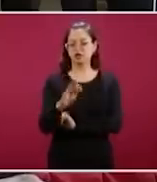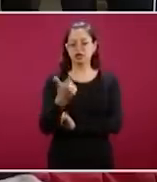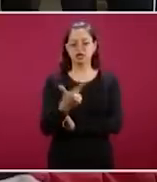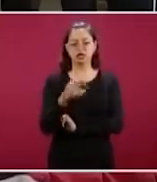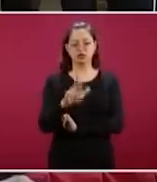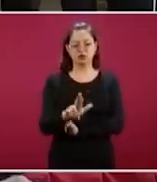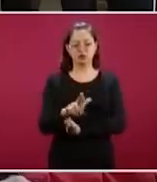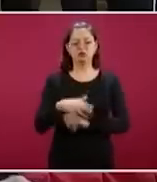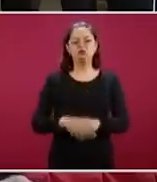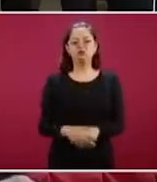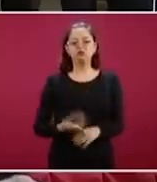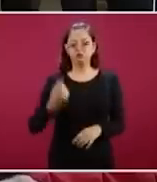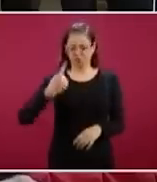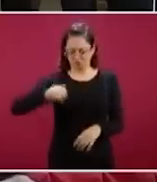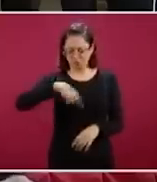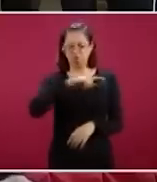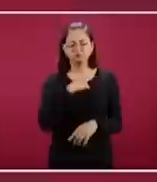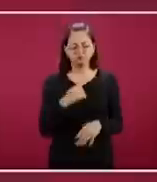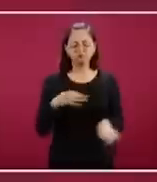Estamos trabajando